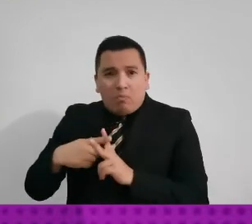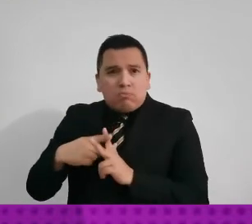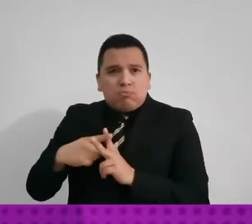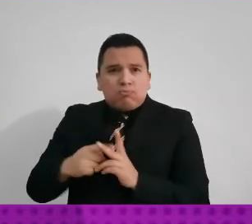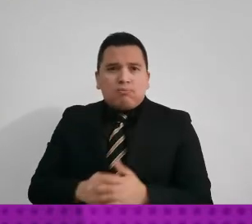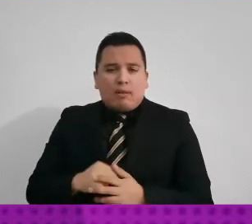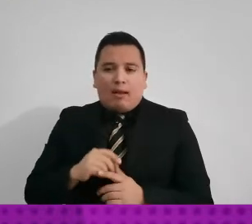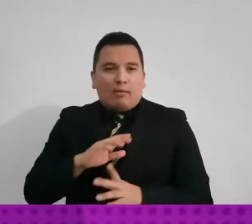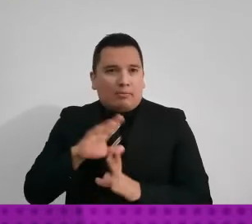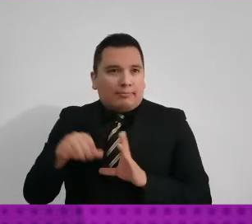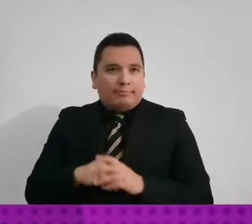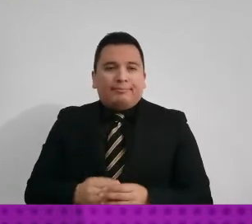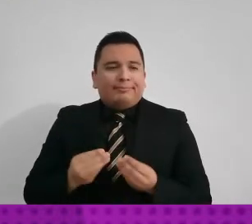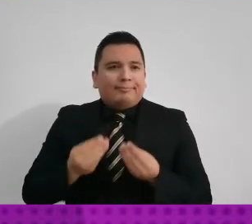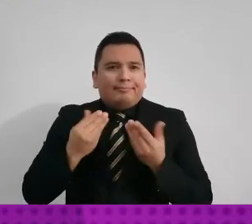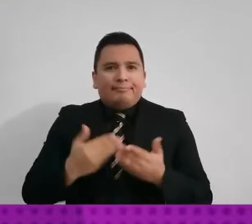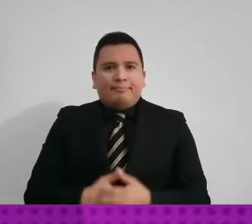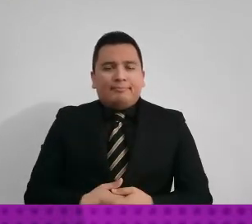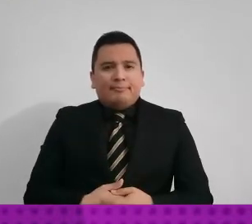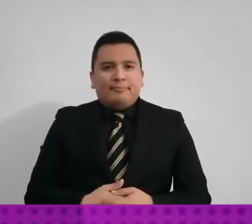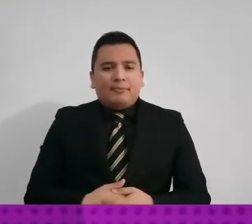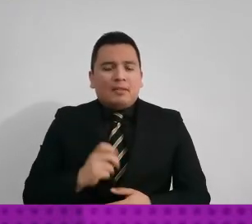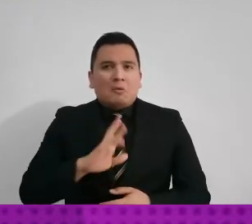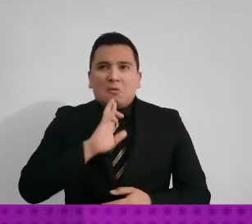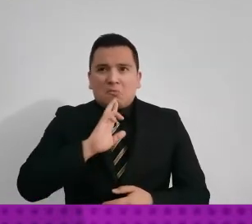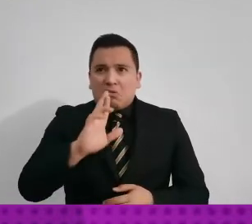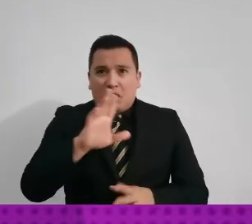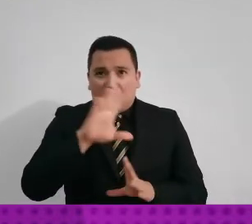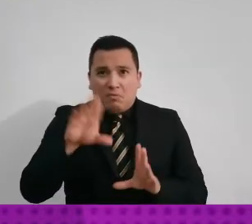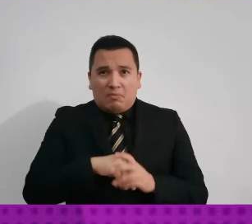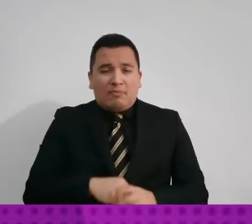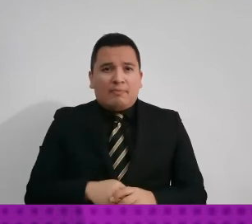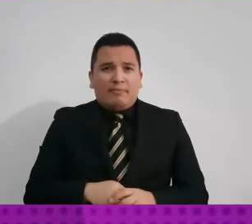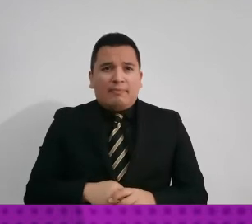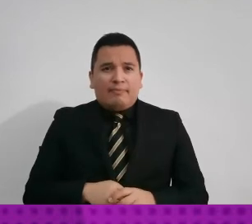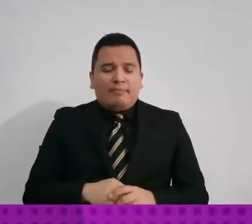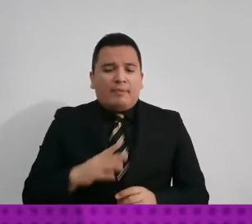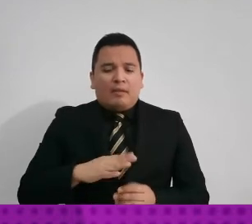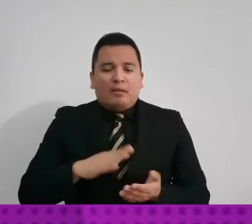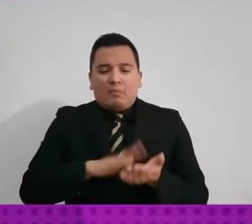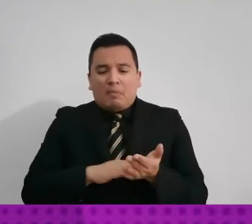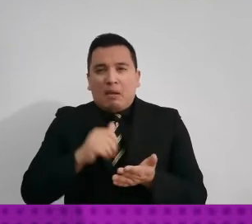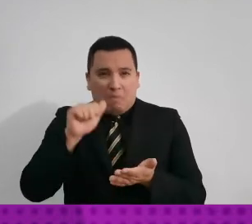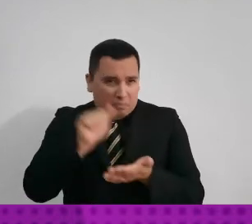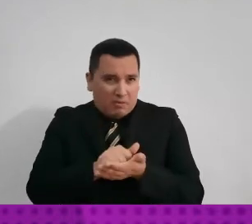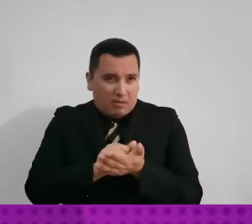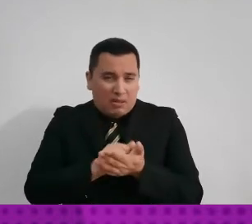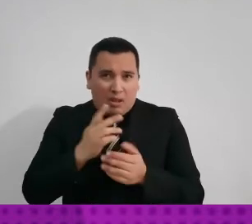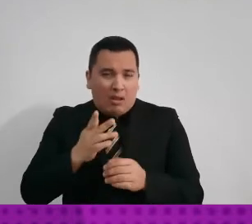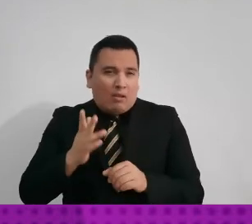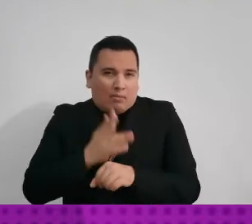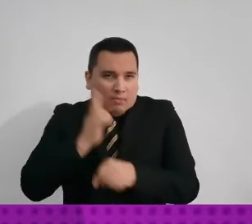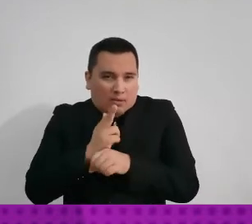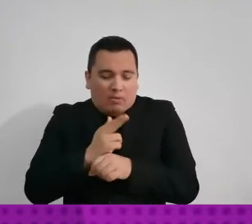pues es ahí donde ya se da el cómputo final de la elección, es donde se dan los resultados definitivos y es donde se entrega la constancia